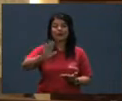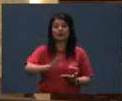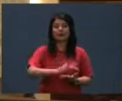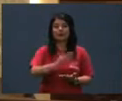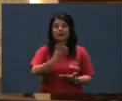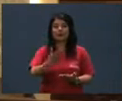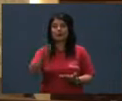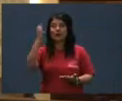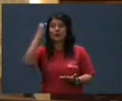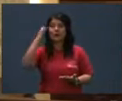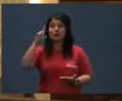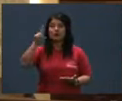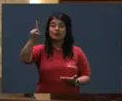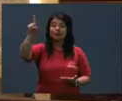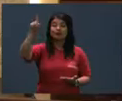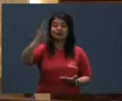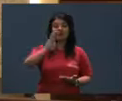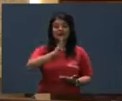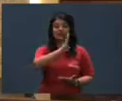Señor, por tu